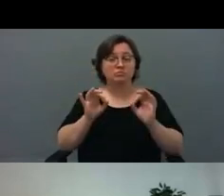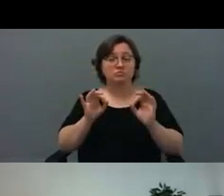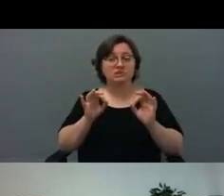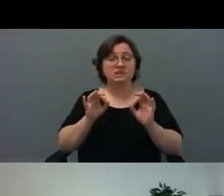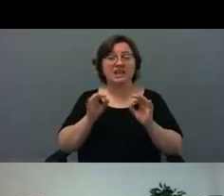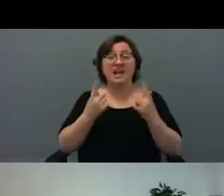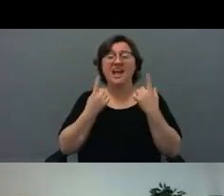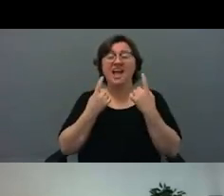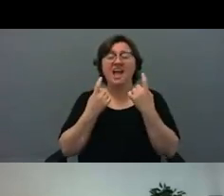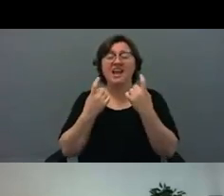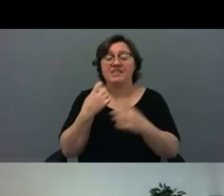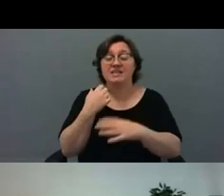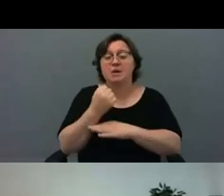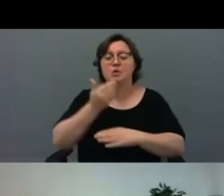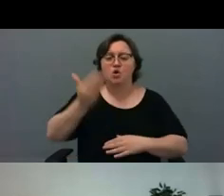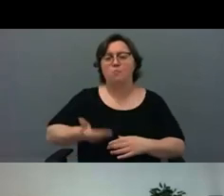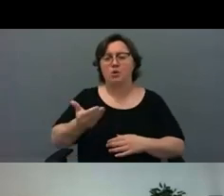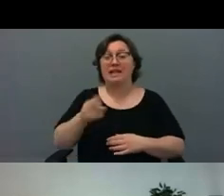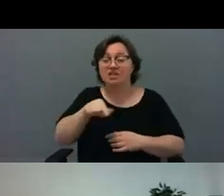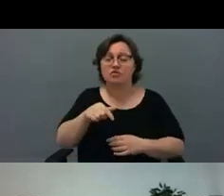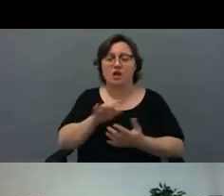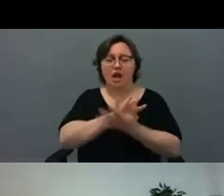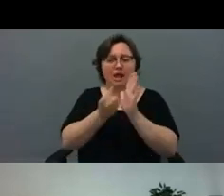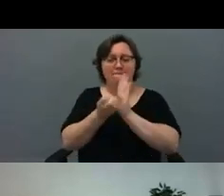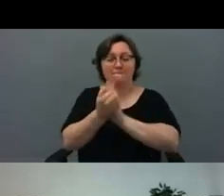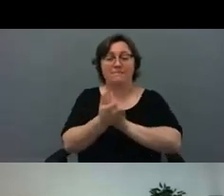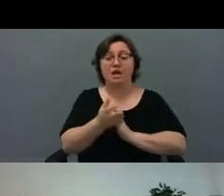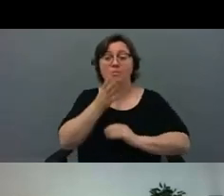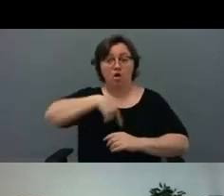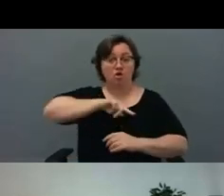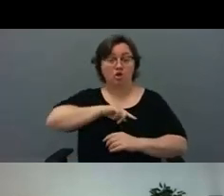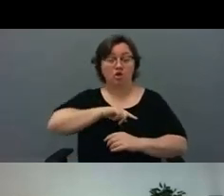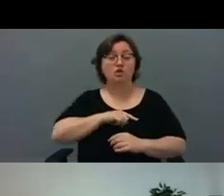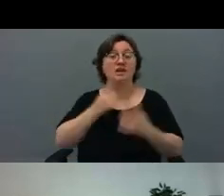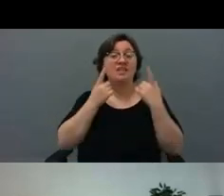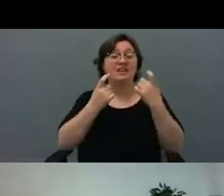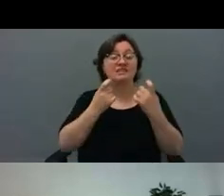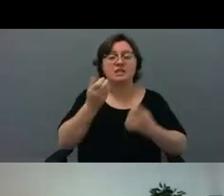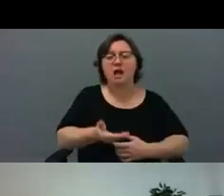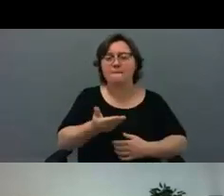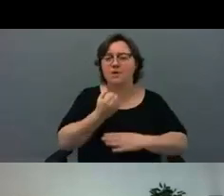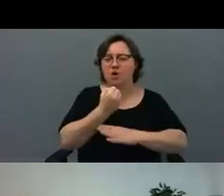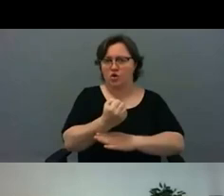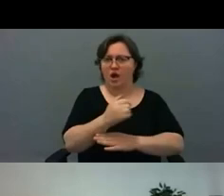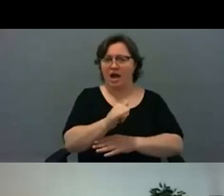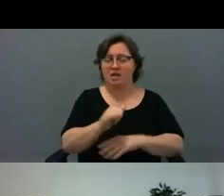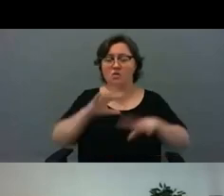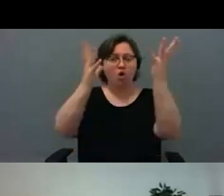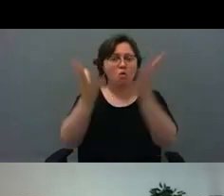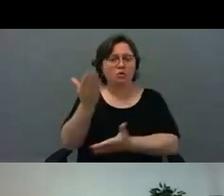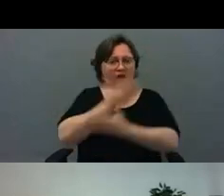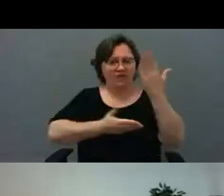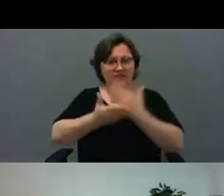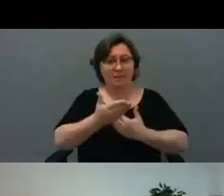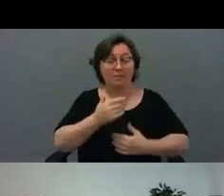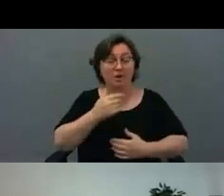grandes necesidades de apoyo. Que como decía anteriormente, si grandes necesidades de apoyo tiene el mundo de la discapacidad, la